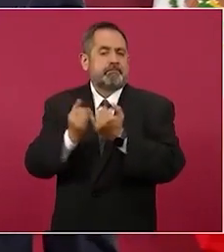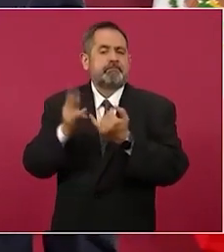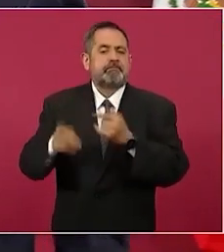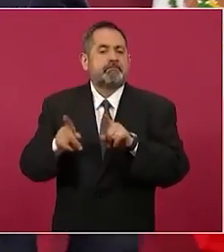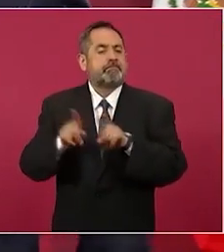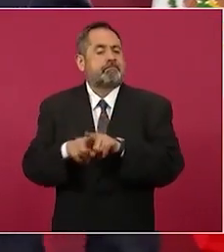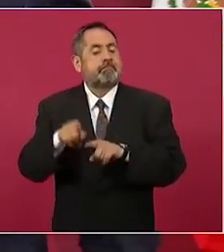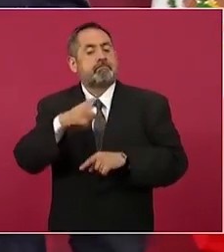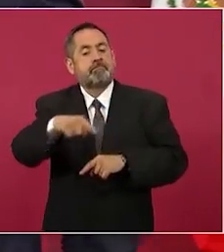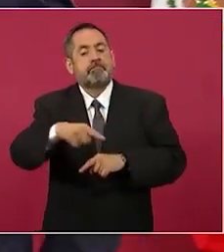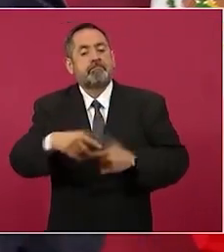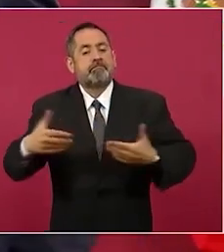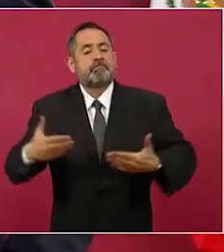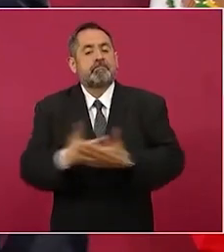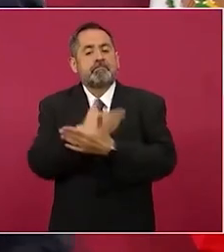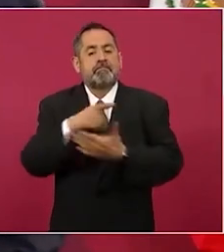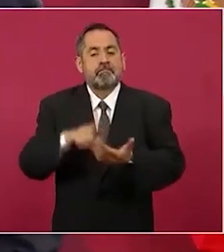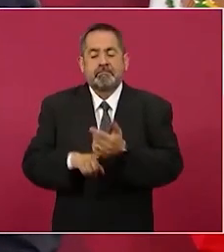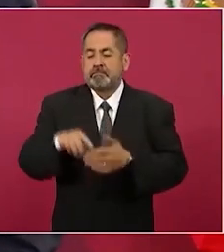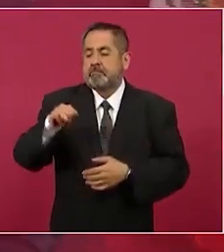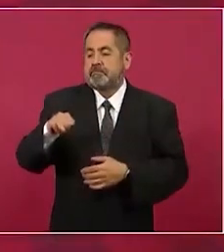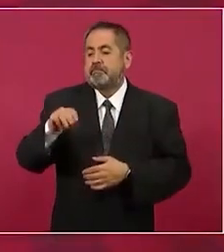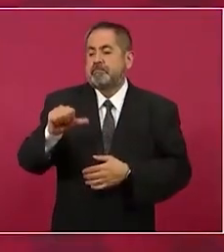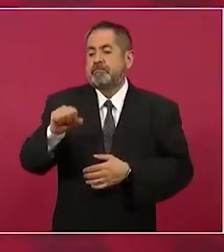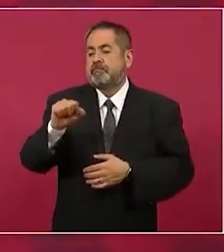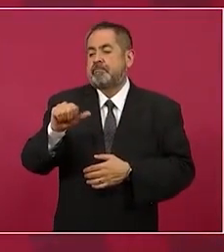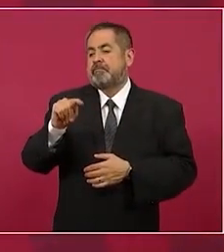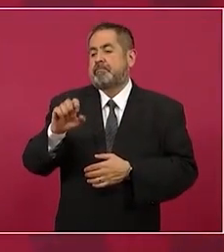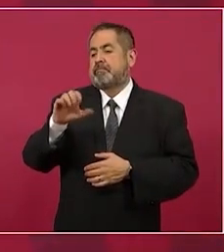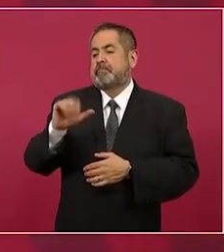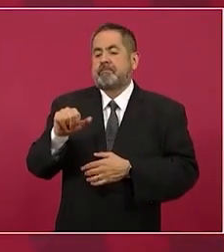ellos nacieron en la Sierra Mazateca,